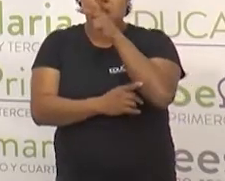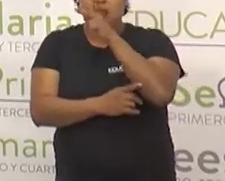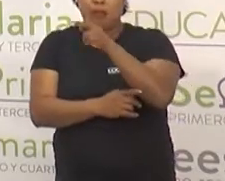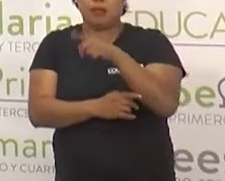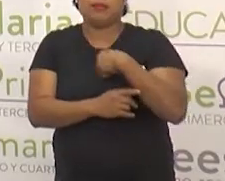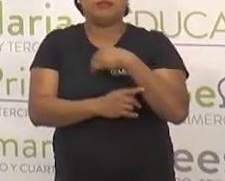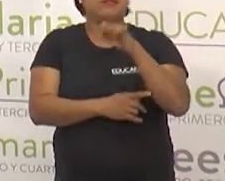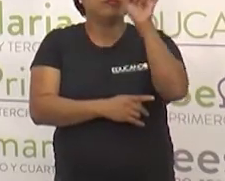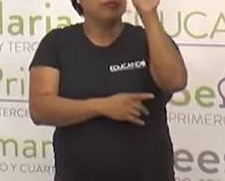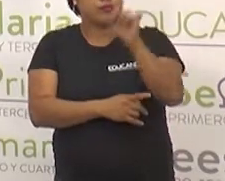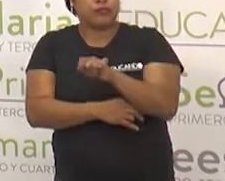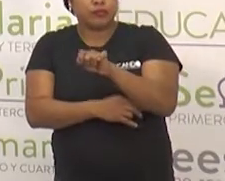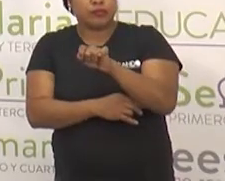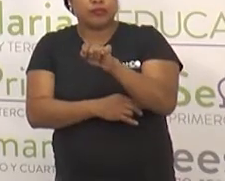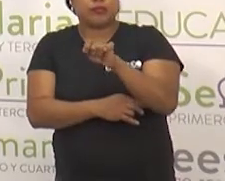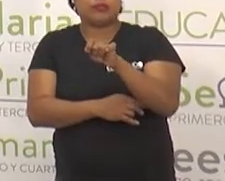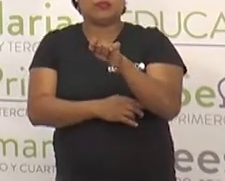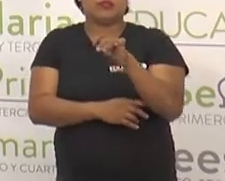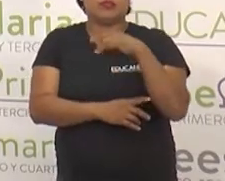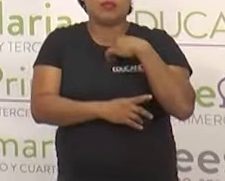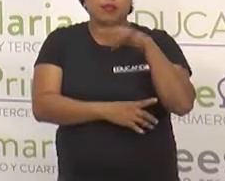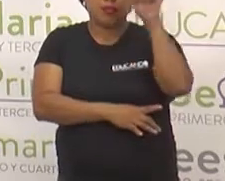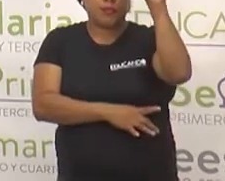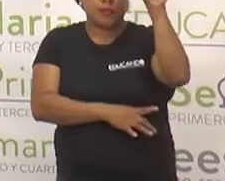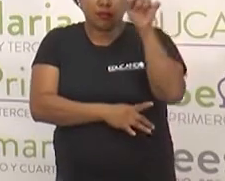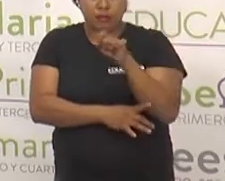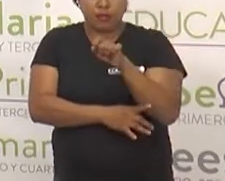palabra, y vamos a poner una línea.